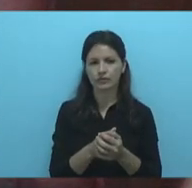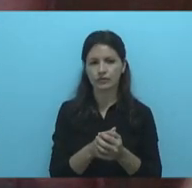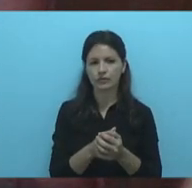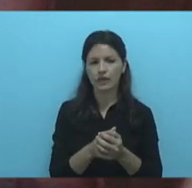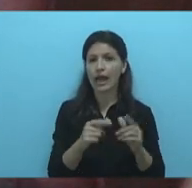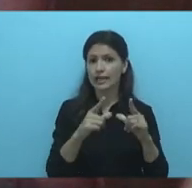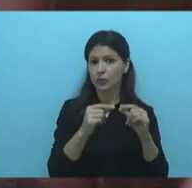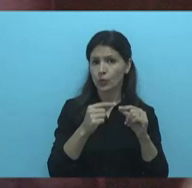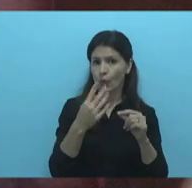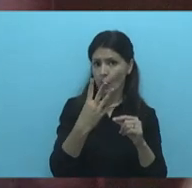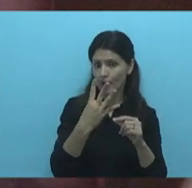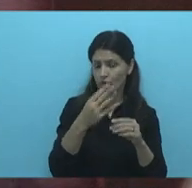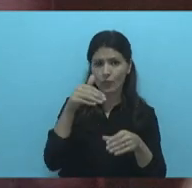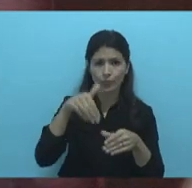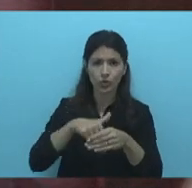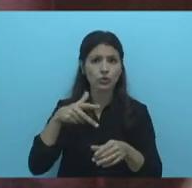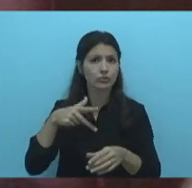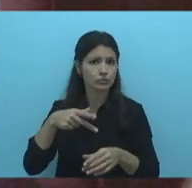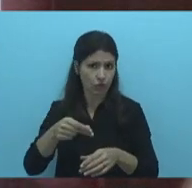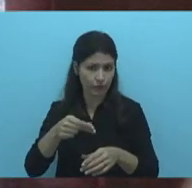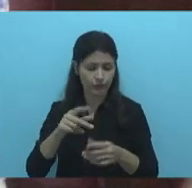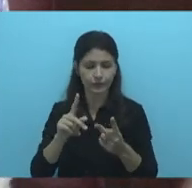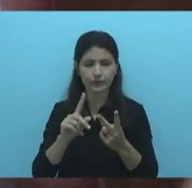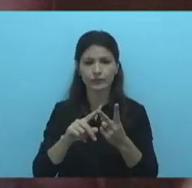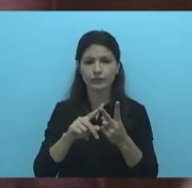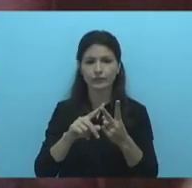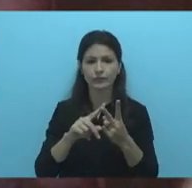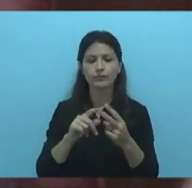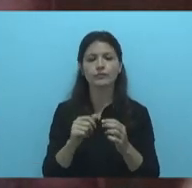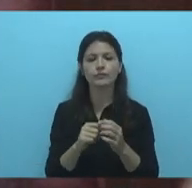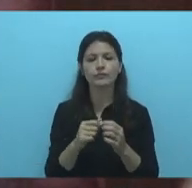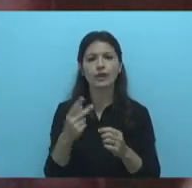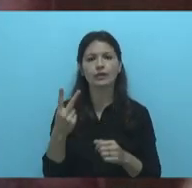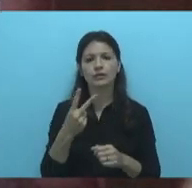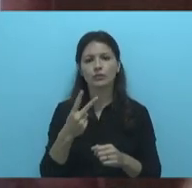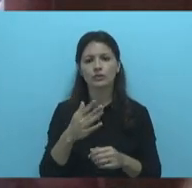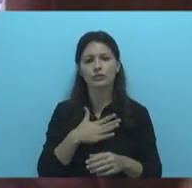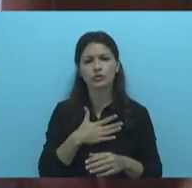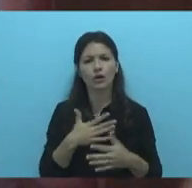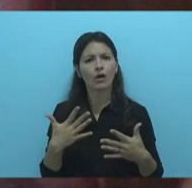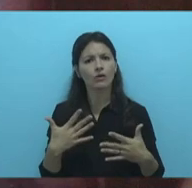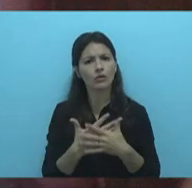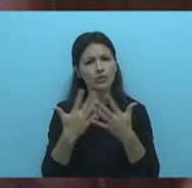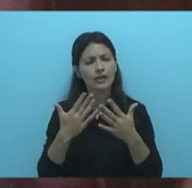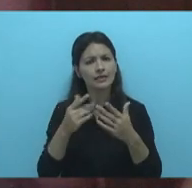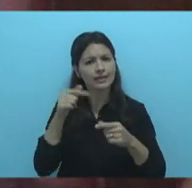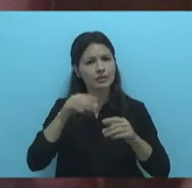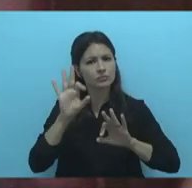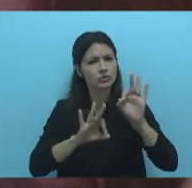negativo también en el artículo número 4. Y segundo, que celebro que se haya aprobado